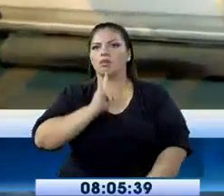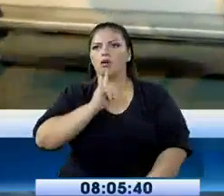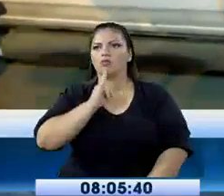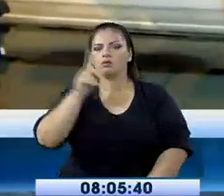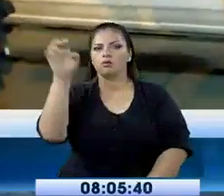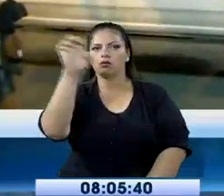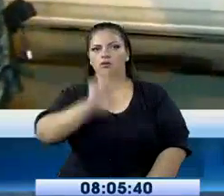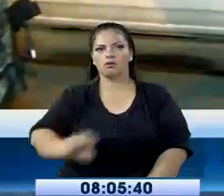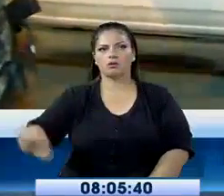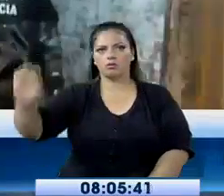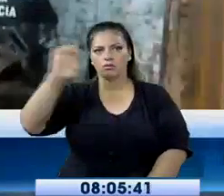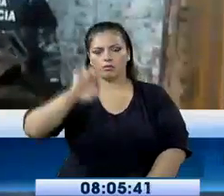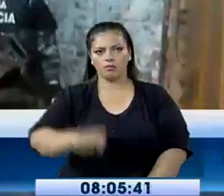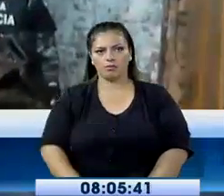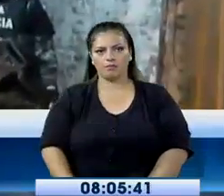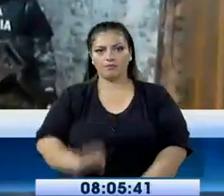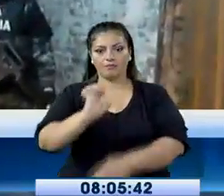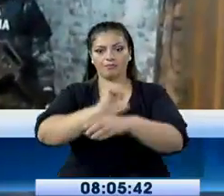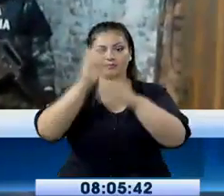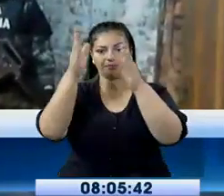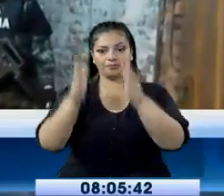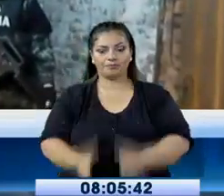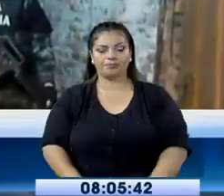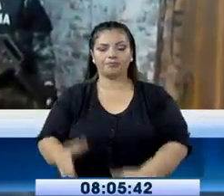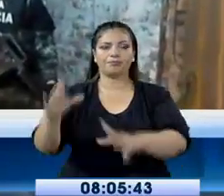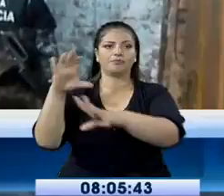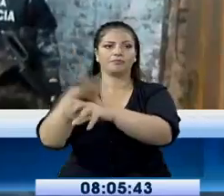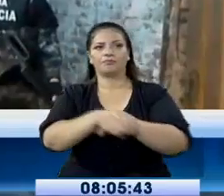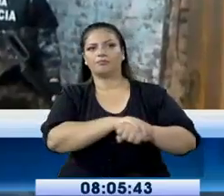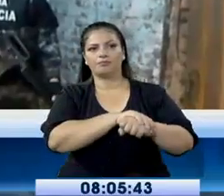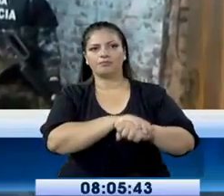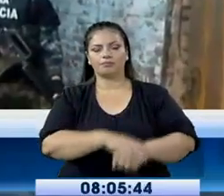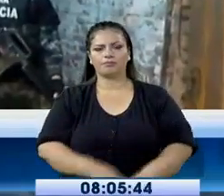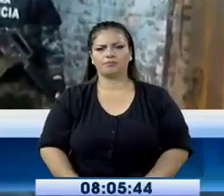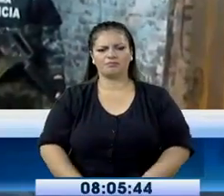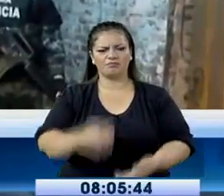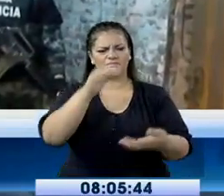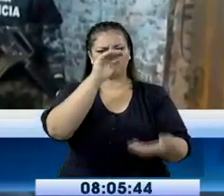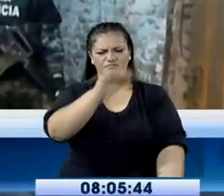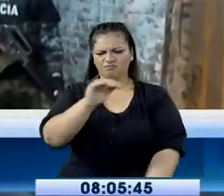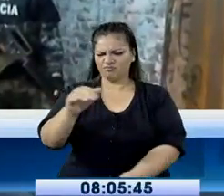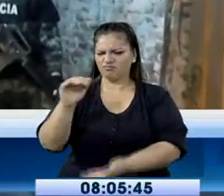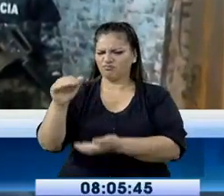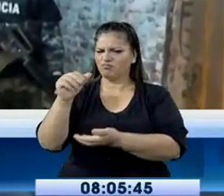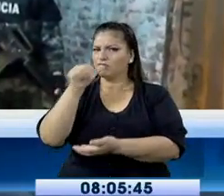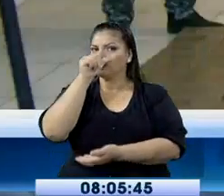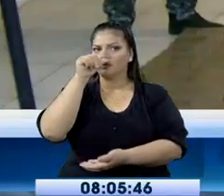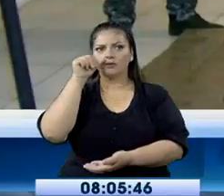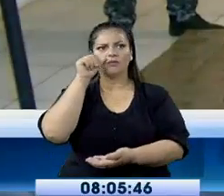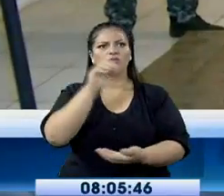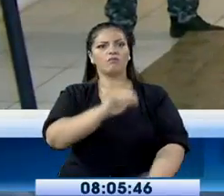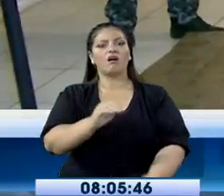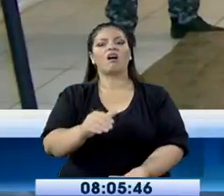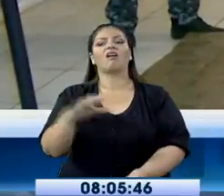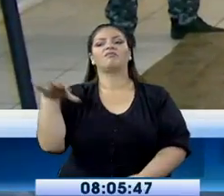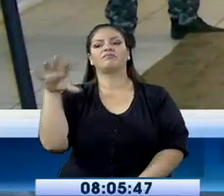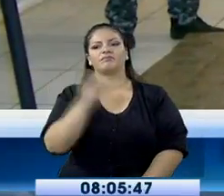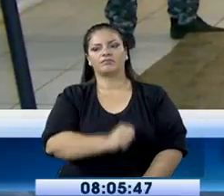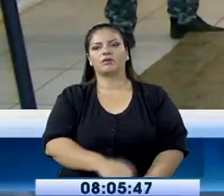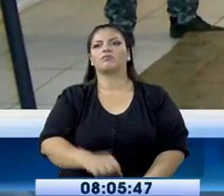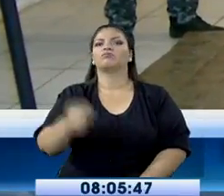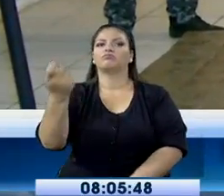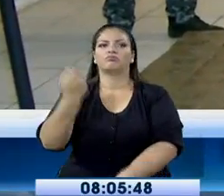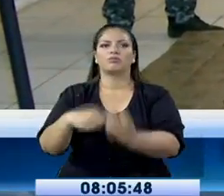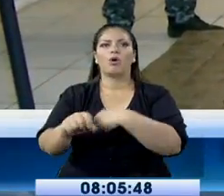fue detenida. Por la cantidad es considerado para exportar, ya que ya se encontraban en dos sacos de yute